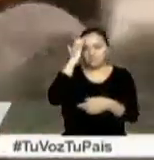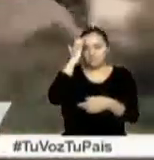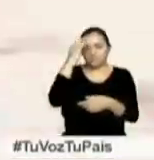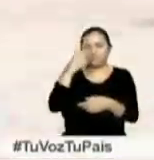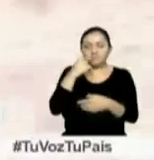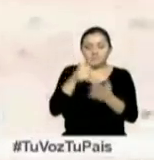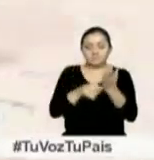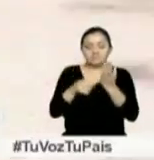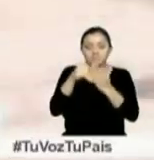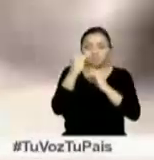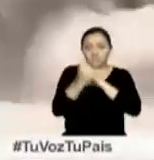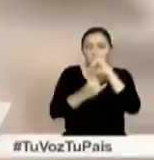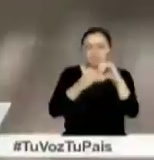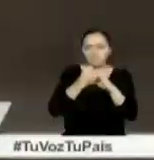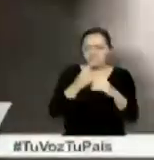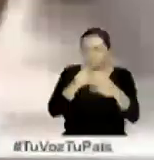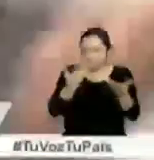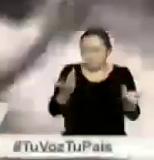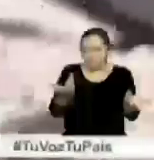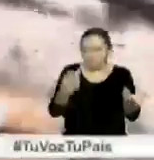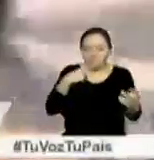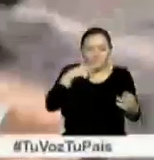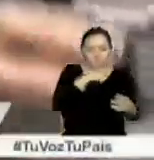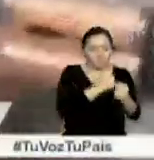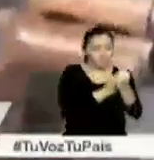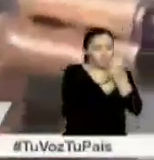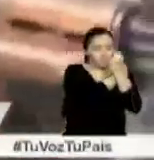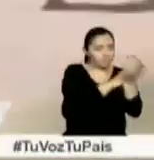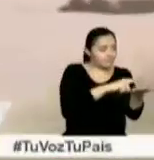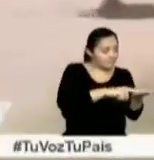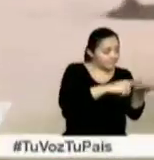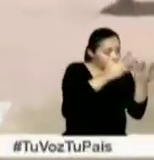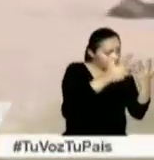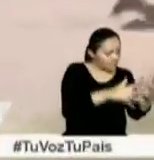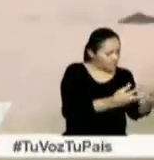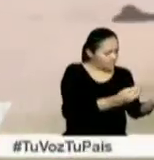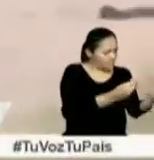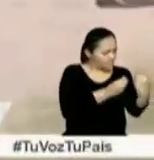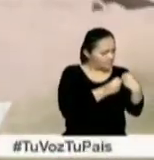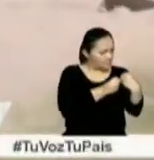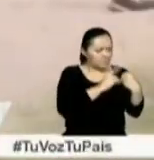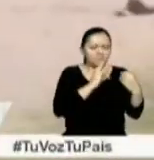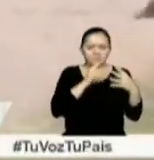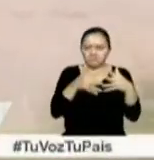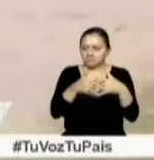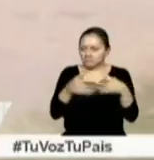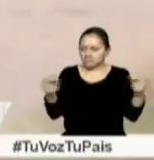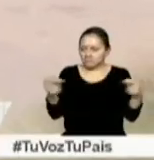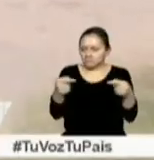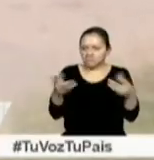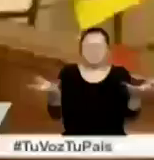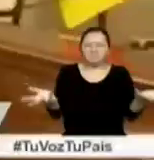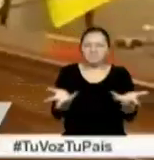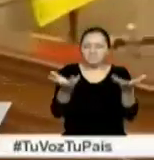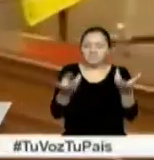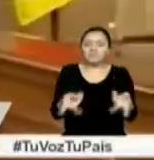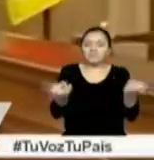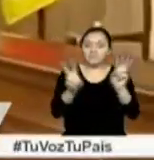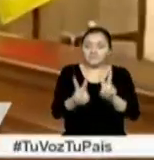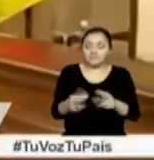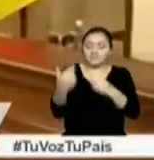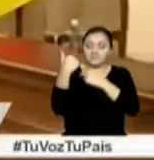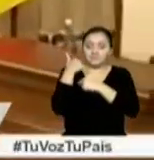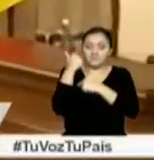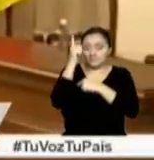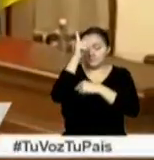germano sigmar Gabriel tras reunirse en Moscú con su colega ruso serge labr Gabriel ha destacado Asimismo la responsabilidad de Alemania